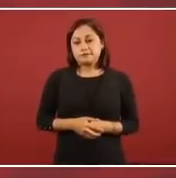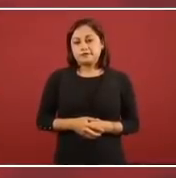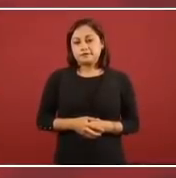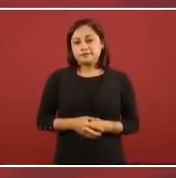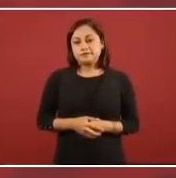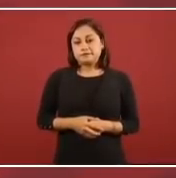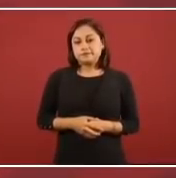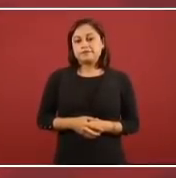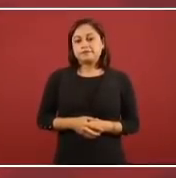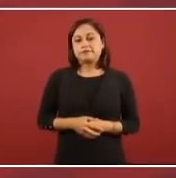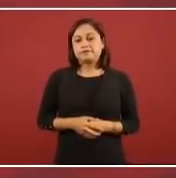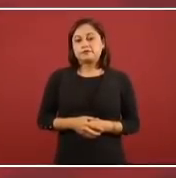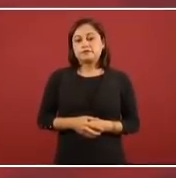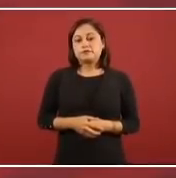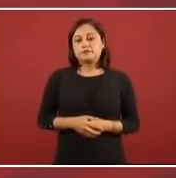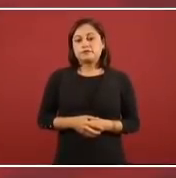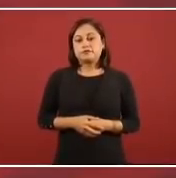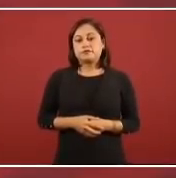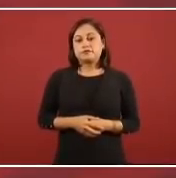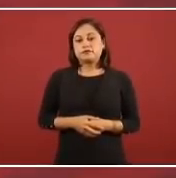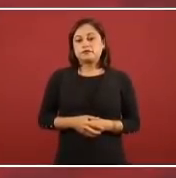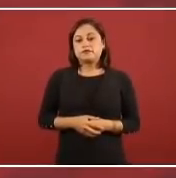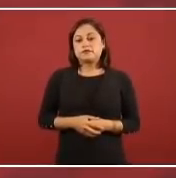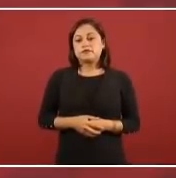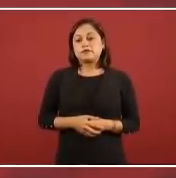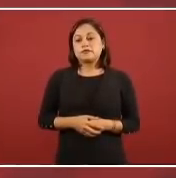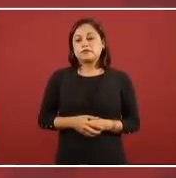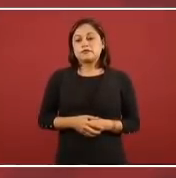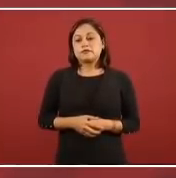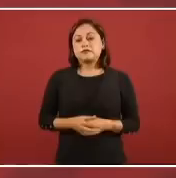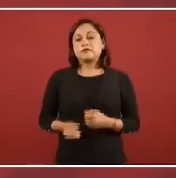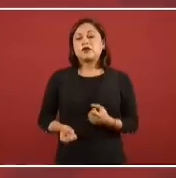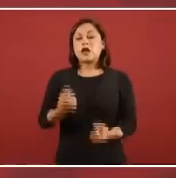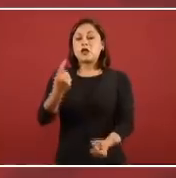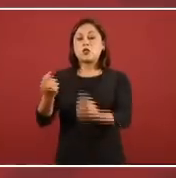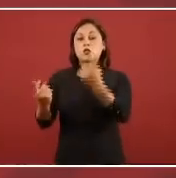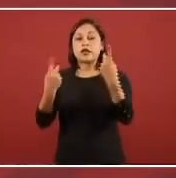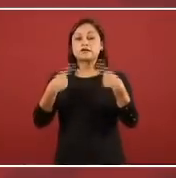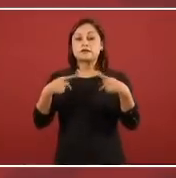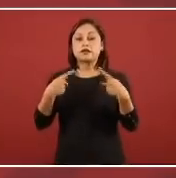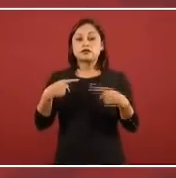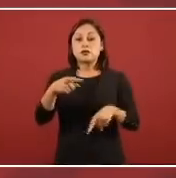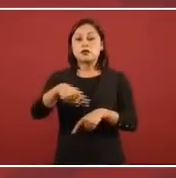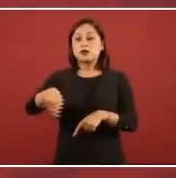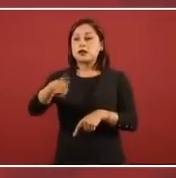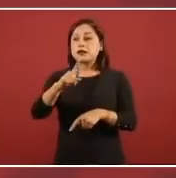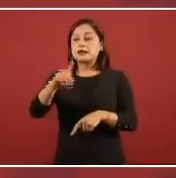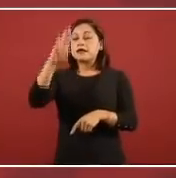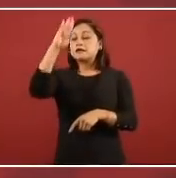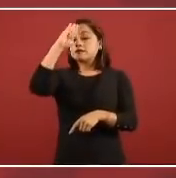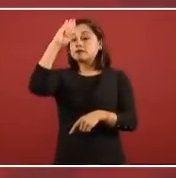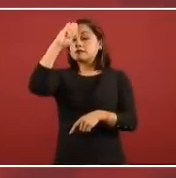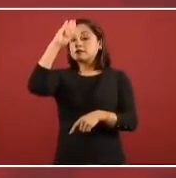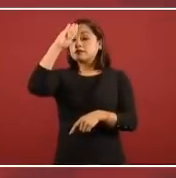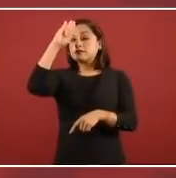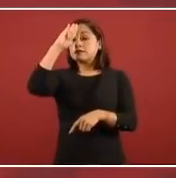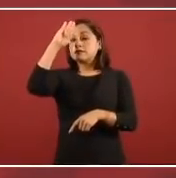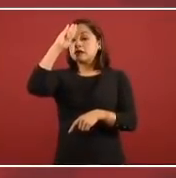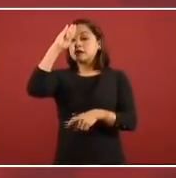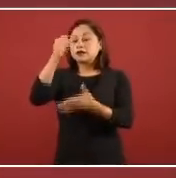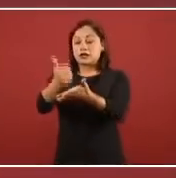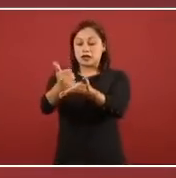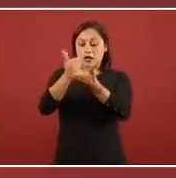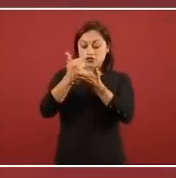lo hacen, ¿no?, supuestamente para ayudar a nuestro